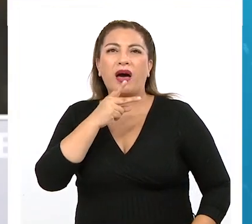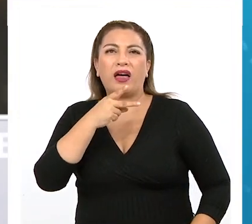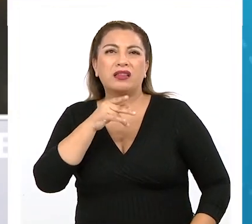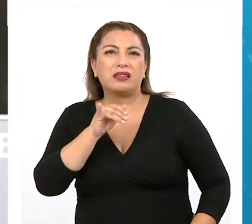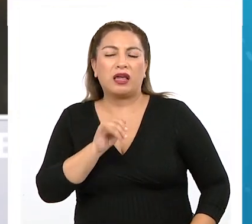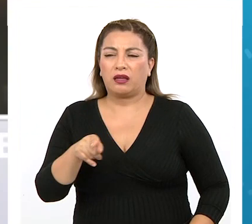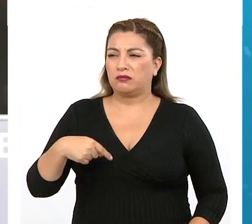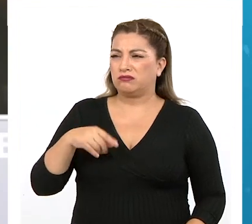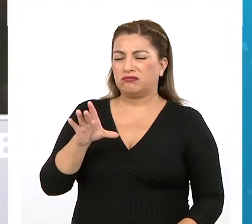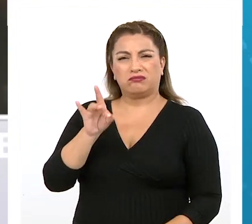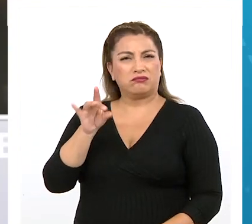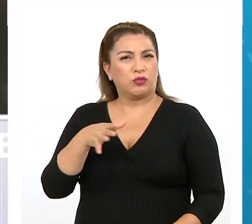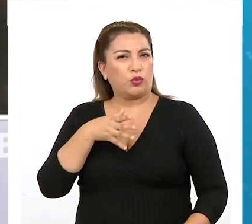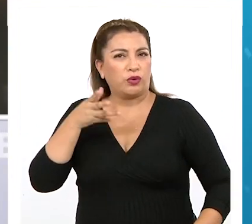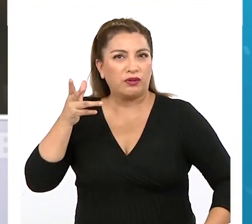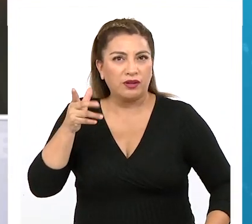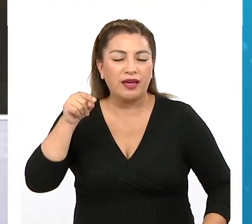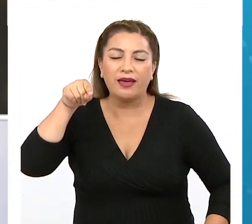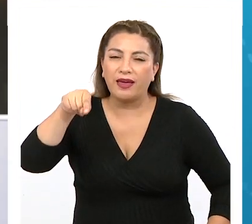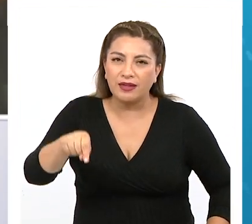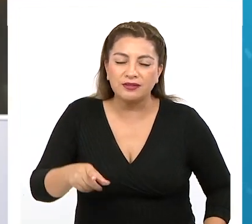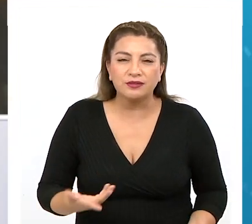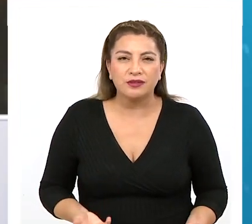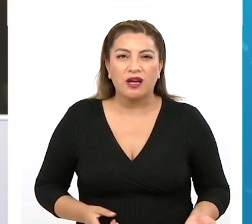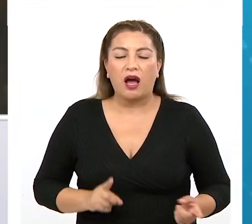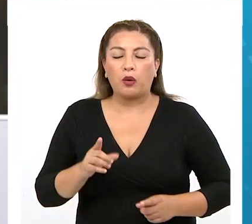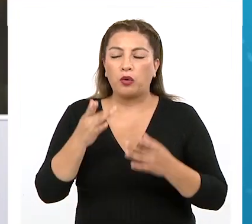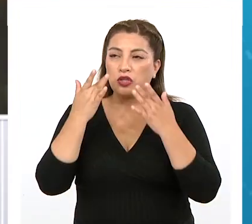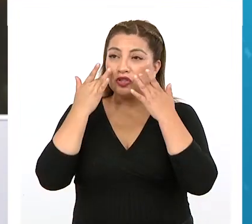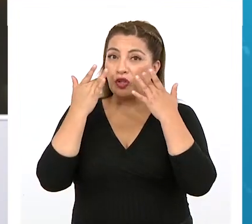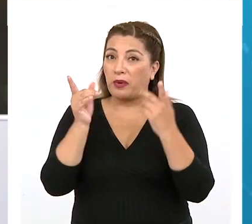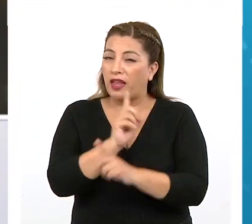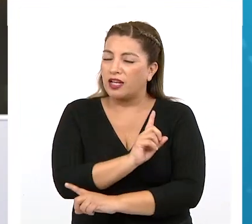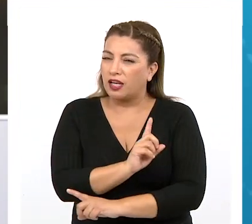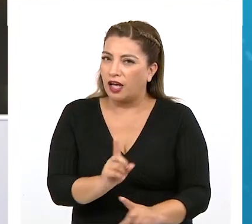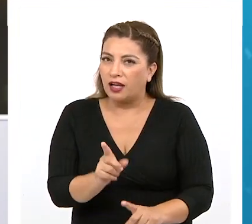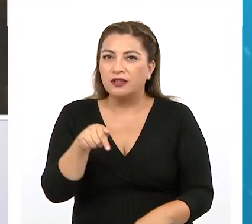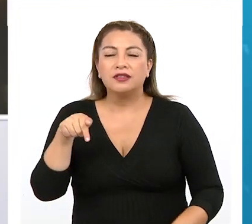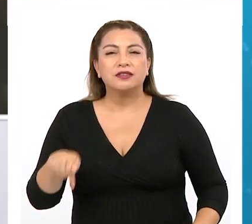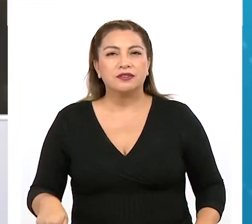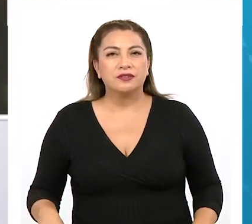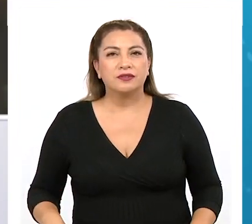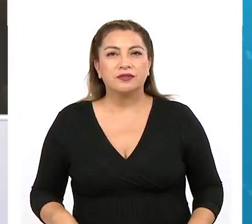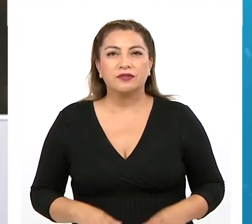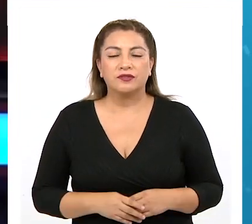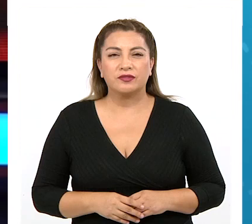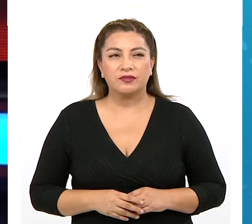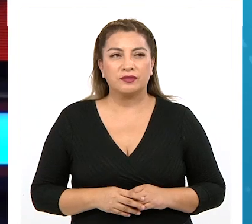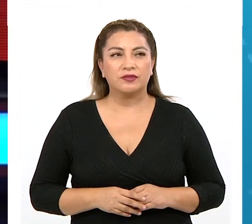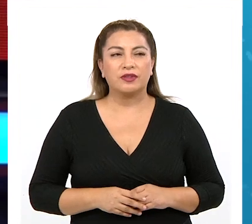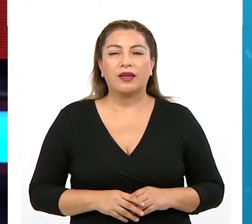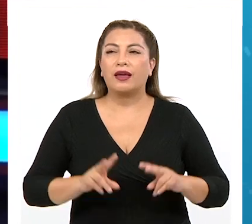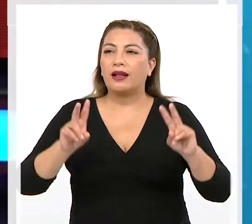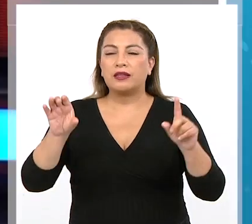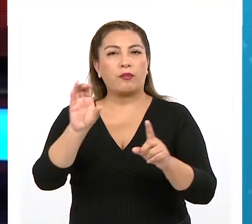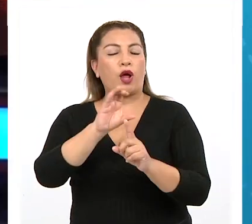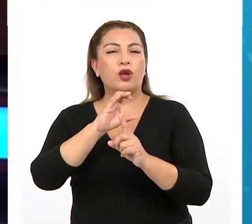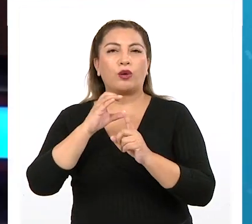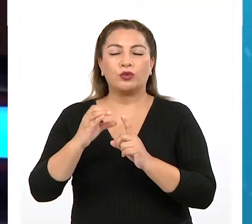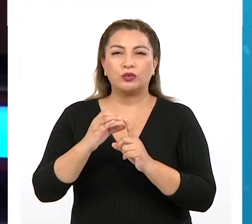ciertamente llamativo, pero tampoco es algo que debería tanto sorprender en el sentido que, como ellos mismos lo indican, la postura que